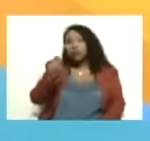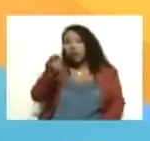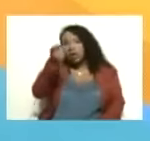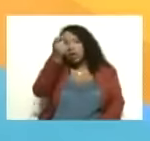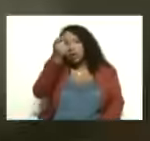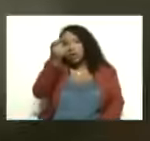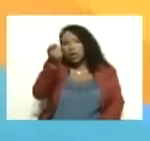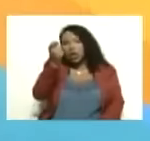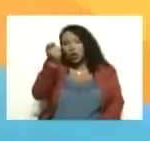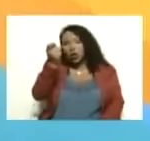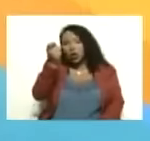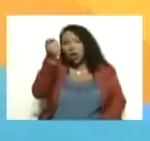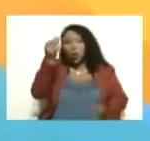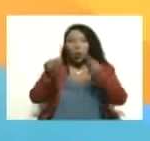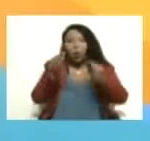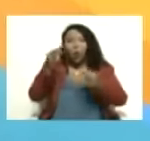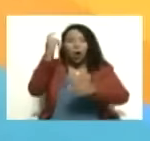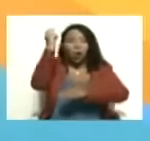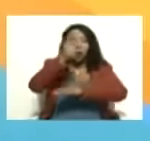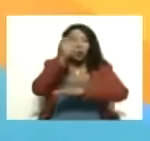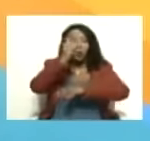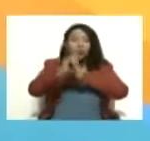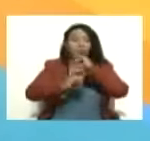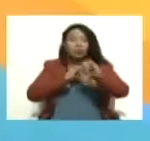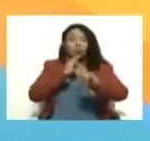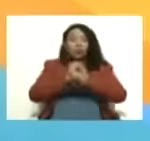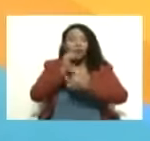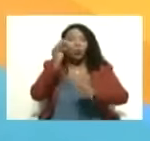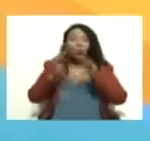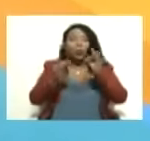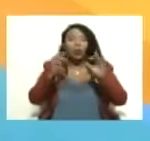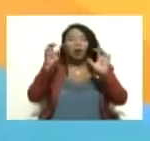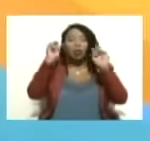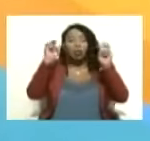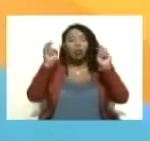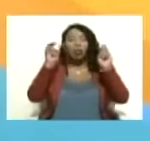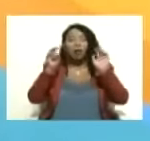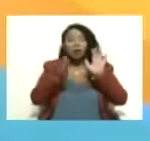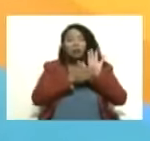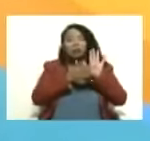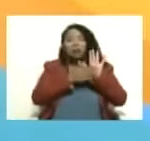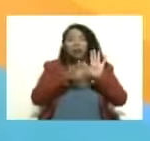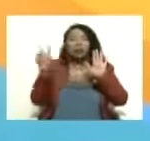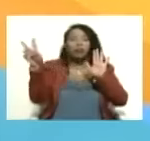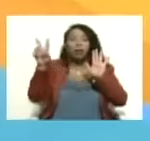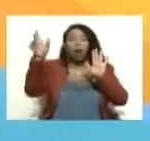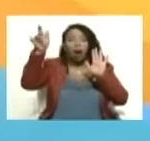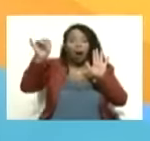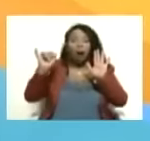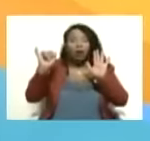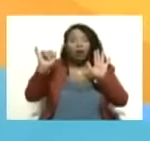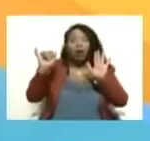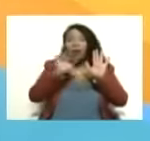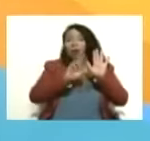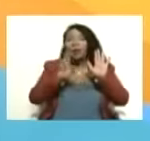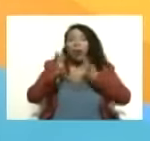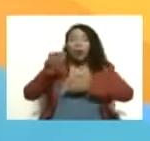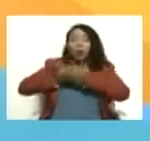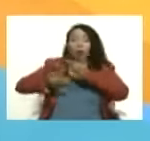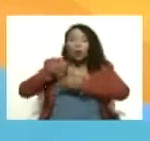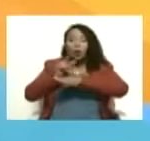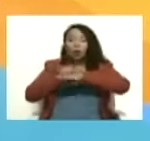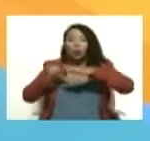de jurisdicción de la Corte Internacional de Justicia En la materia de la controversia que Venezuela tiene con la República Cooperativa de